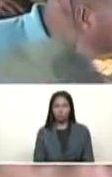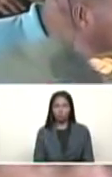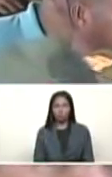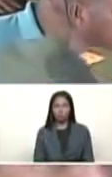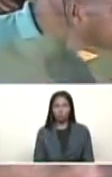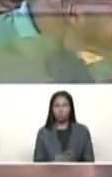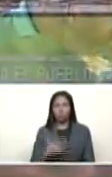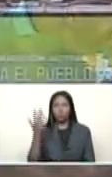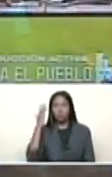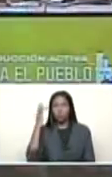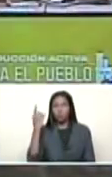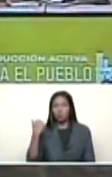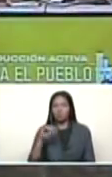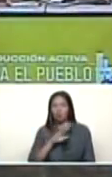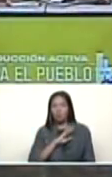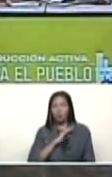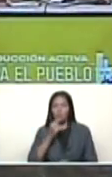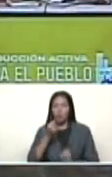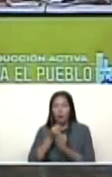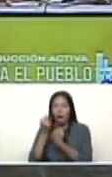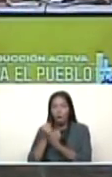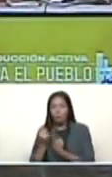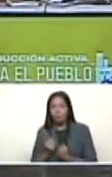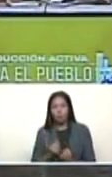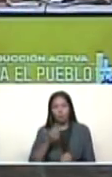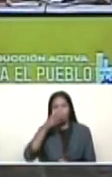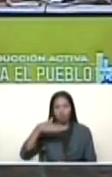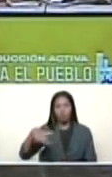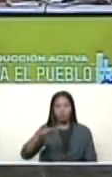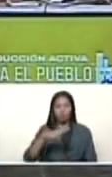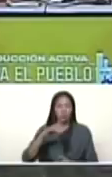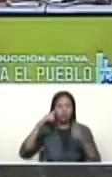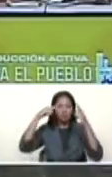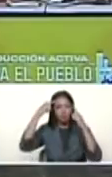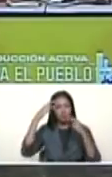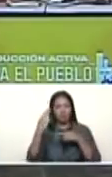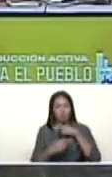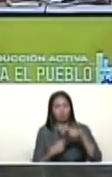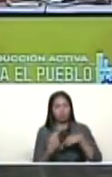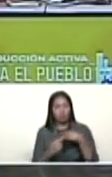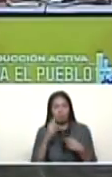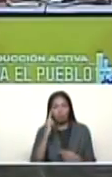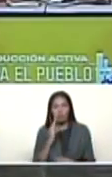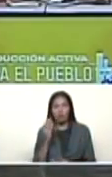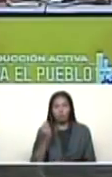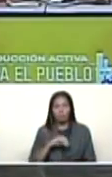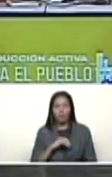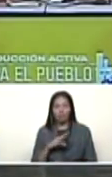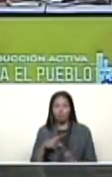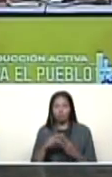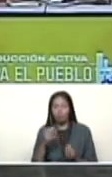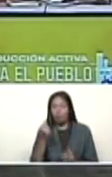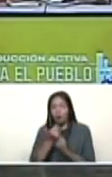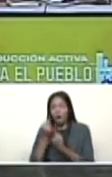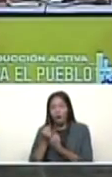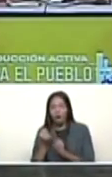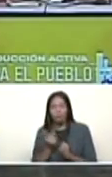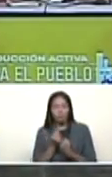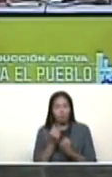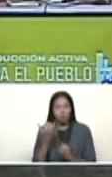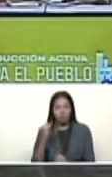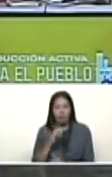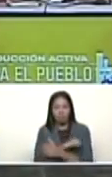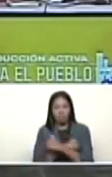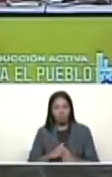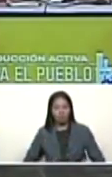Y sé que tengo todo el apoyo del pueblo chavista, revolucionario y bolivariano, todo el apoyo de la Fuerza Armada Nacional